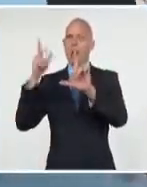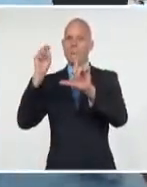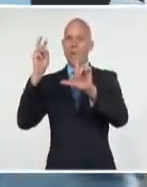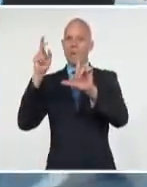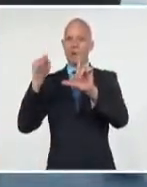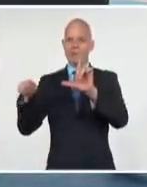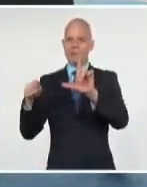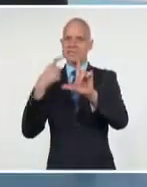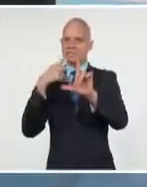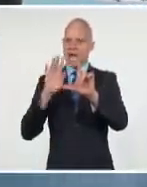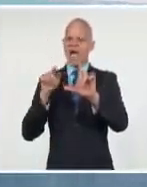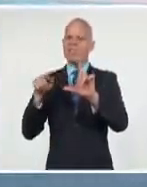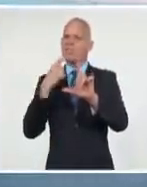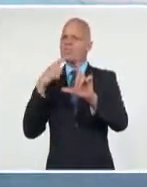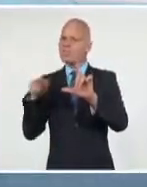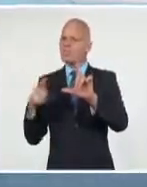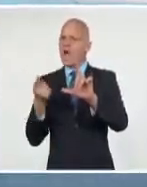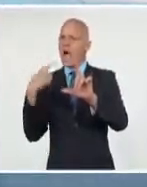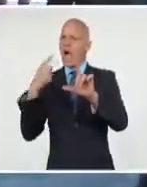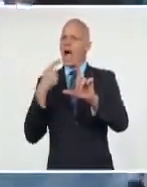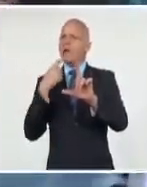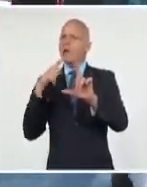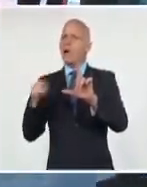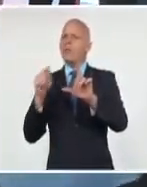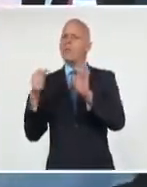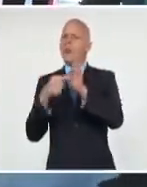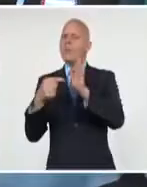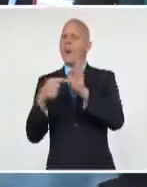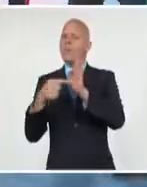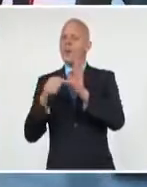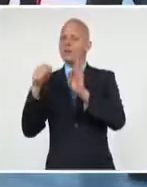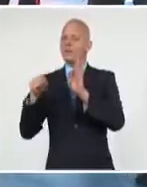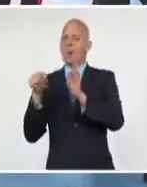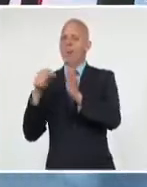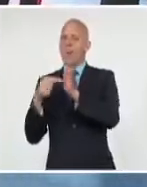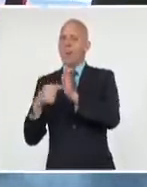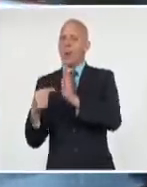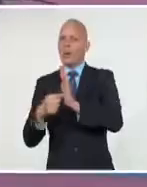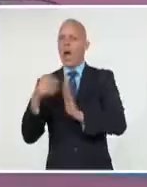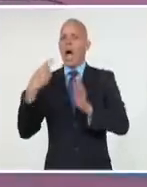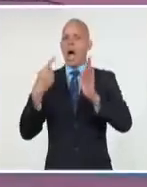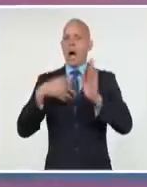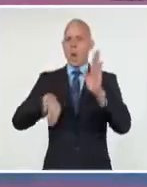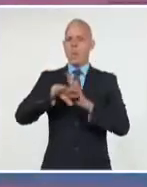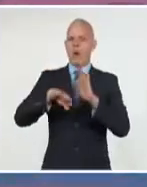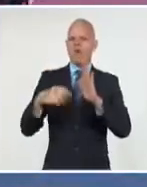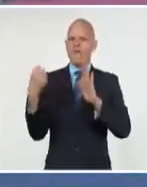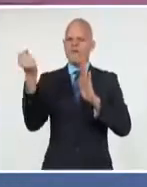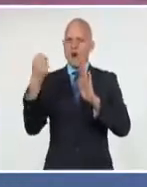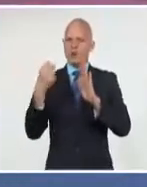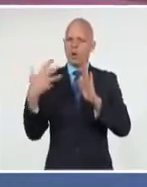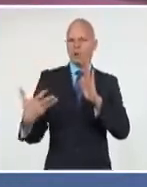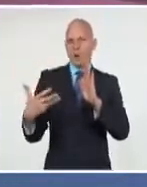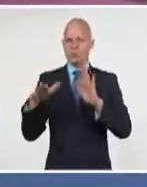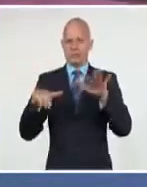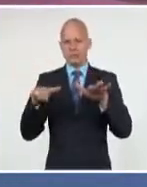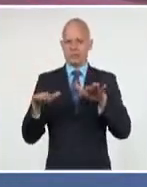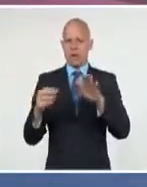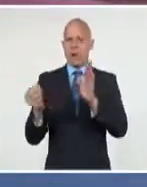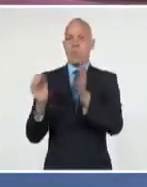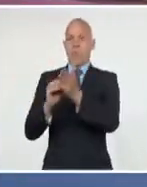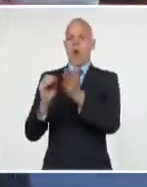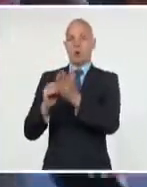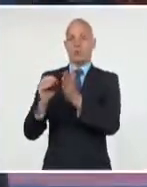mediante un software una serie de variables como precisión y potencia de los golpes y lo convierte en puntos. Esta importación, a decir